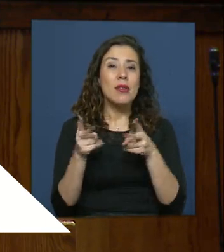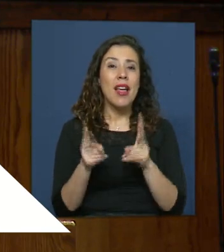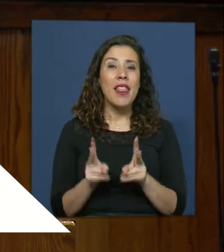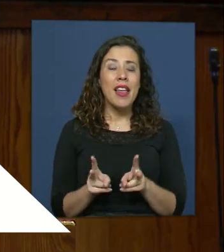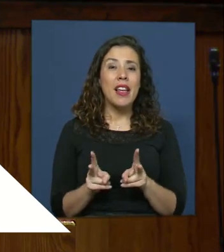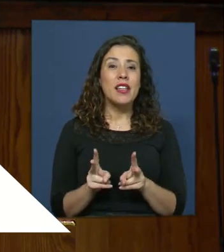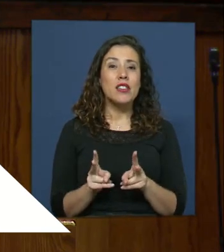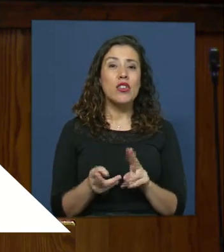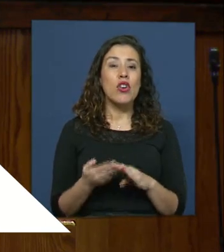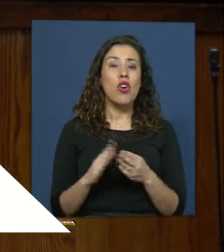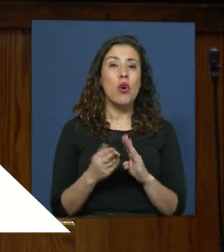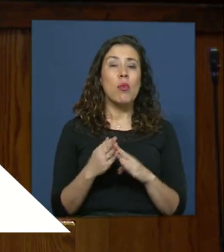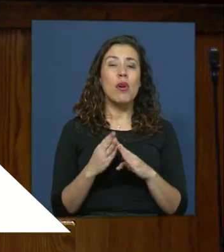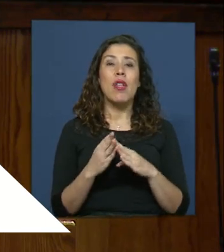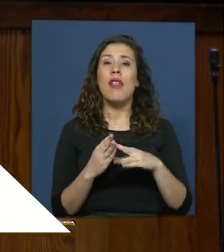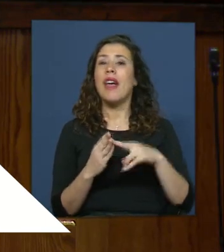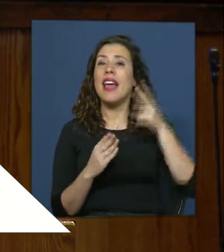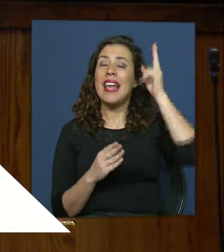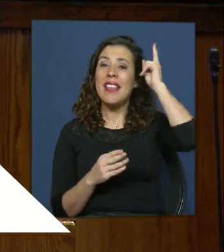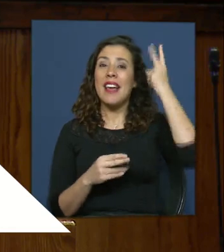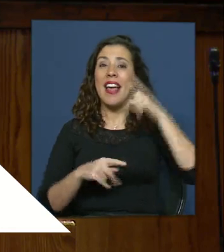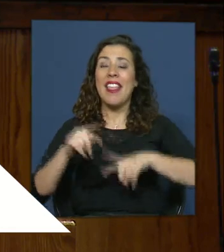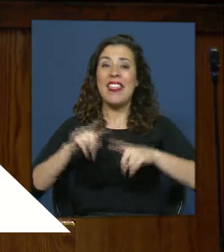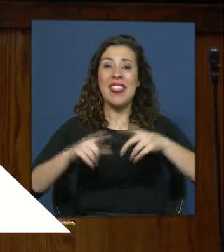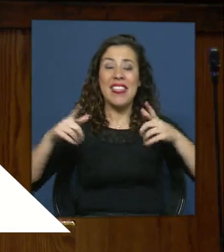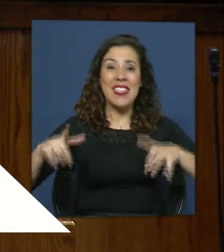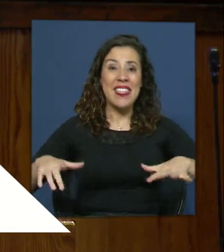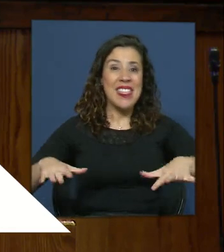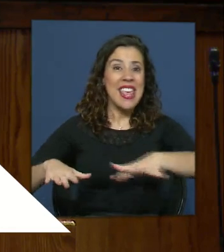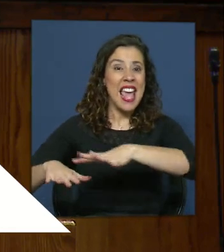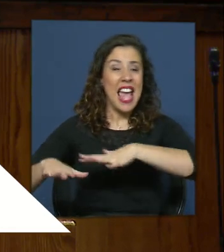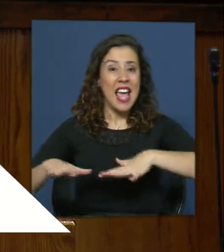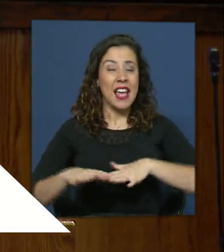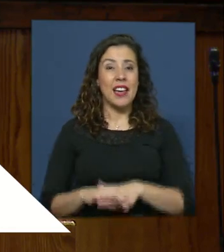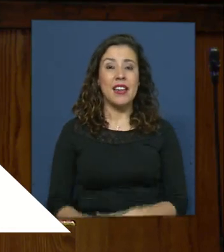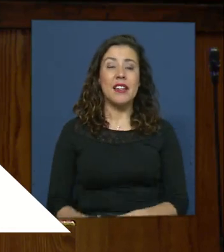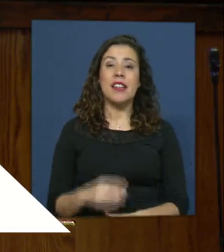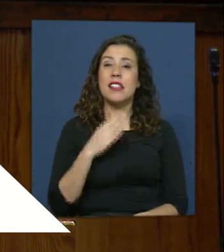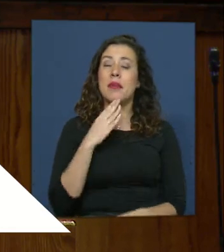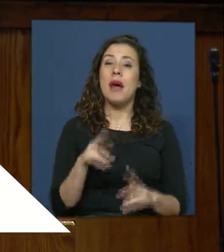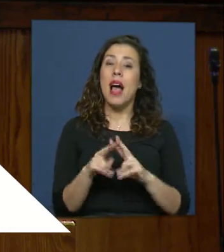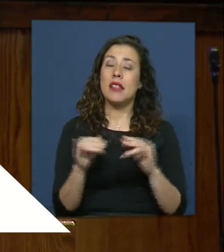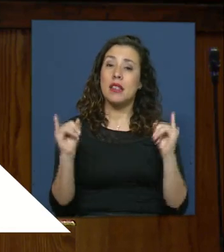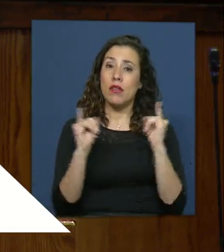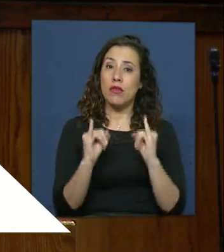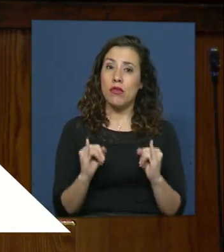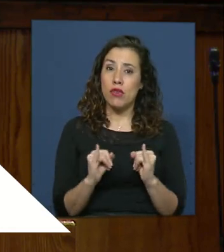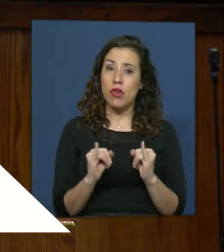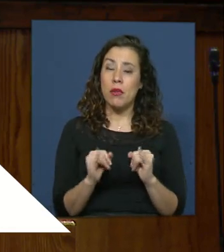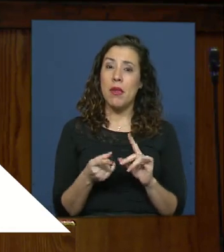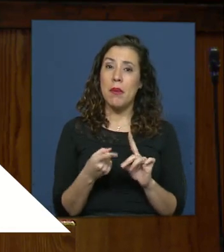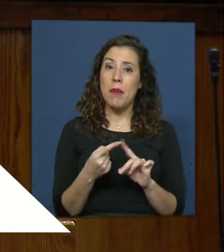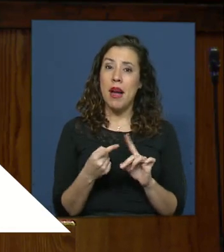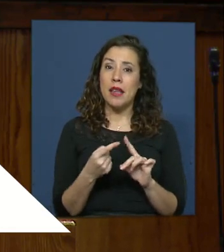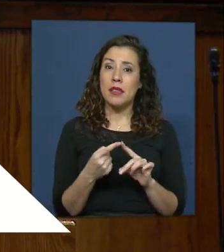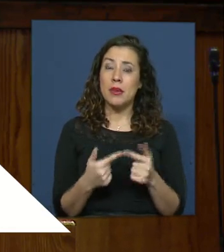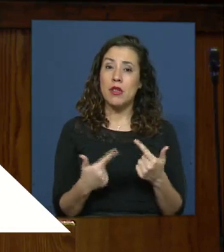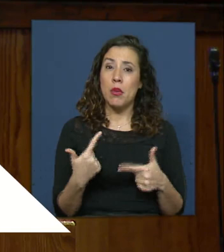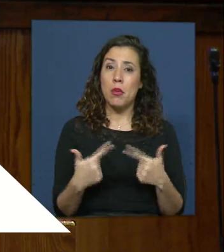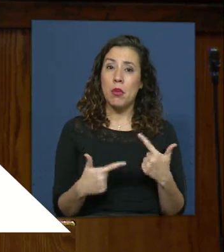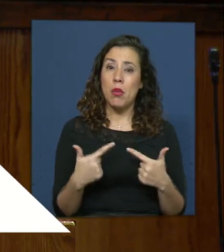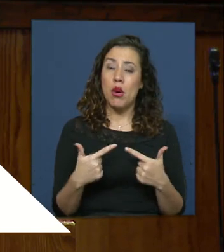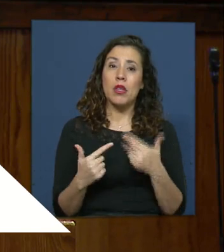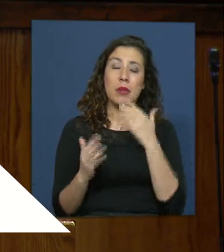a los pueblos indígenas sobre sus tierras y territorios, además de establecer mecanismos de participación política